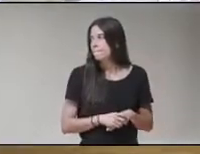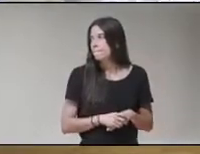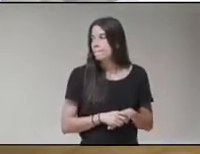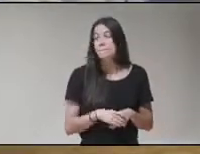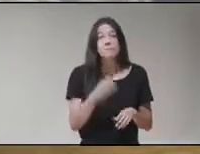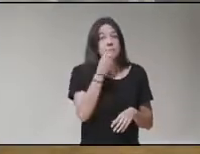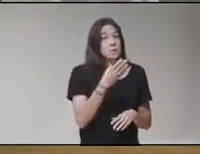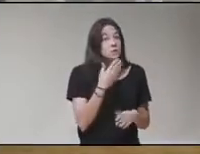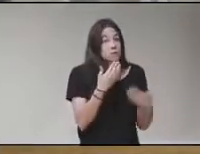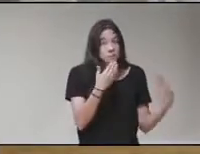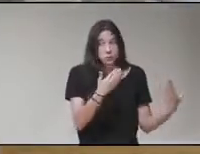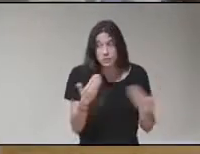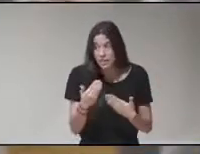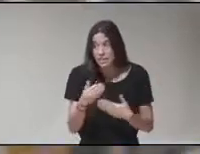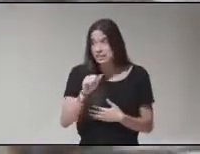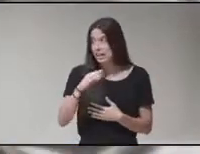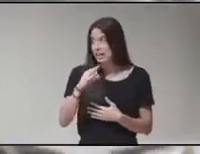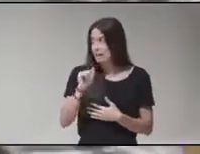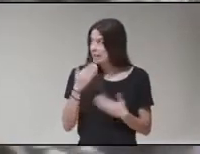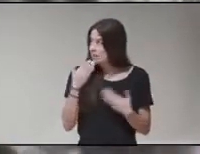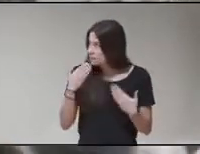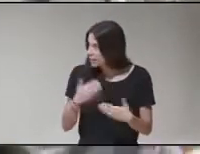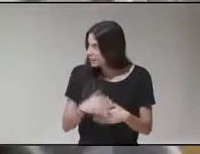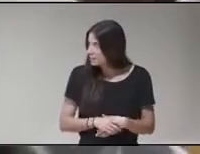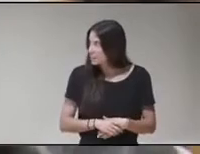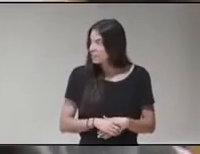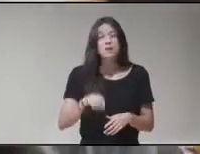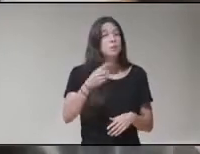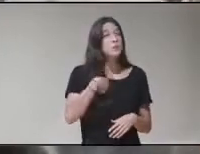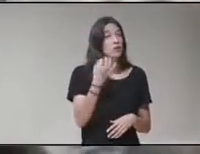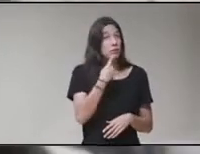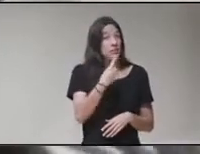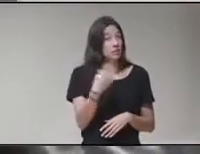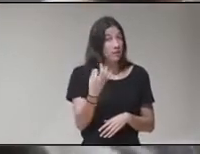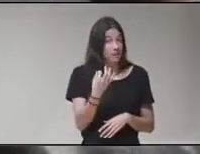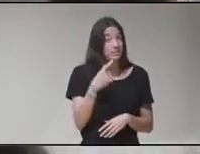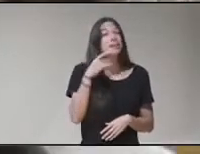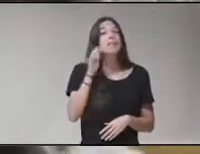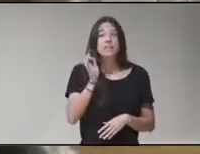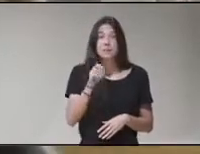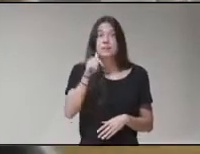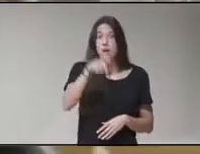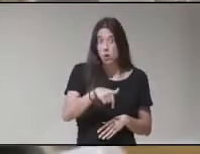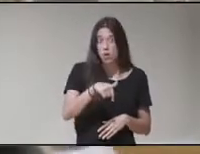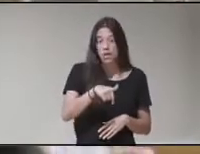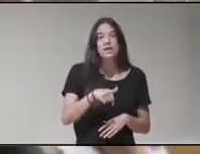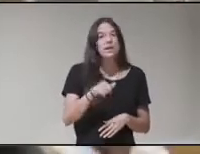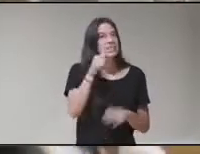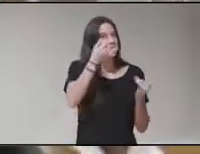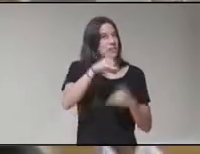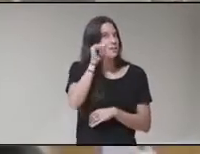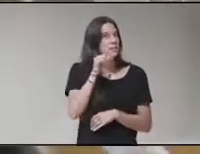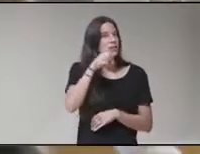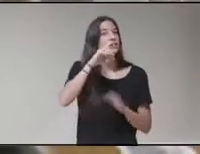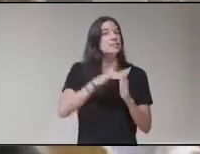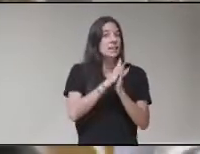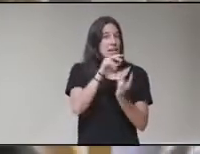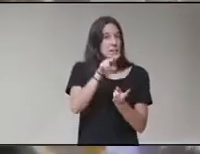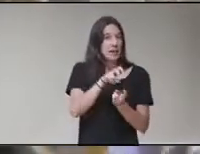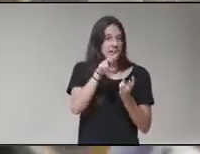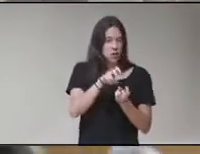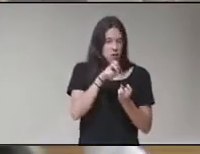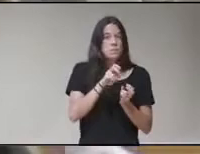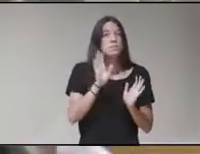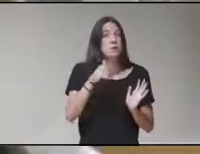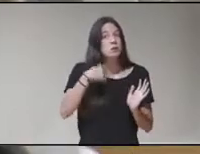Bueno, muchísimas gracias, Alicia. Lo primero que tengo que deciros es que ciertamente hoy es San Mateo en Oviedo, pero yo, sabiendo